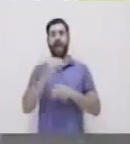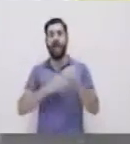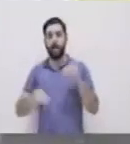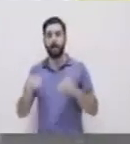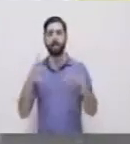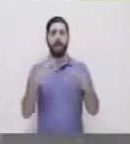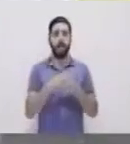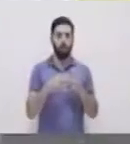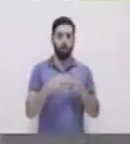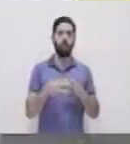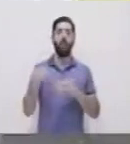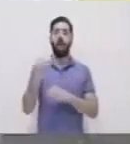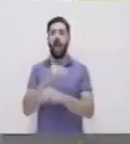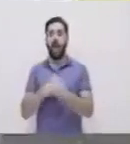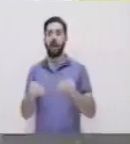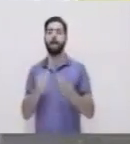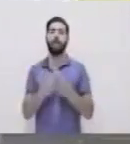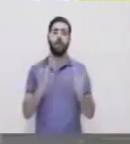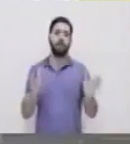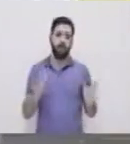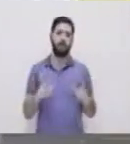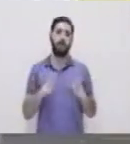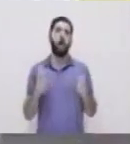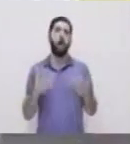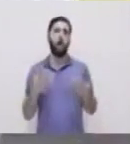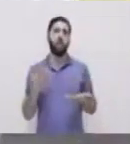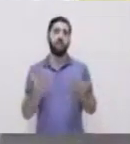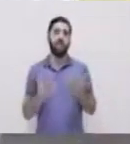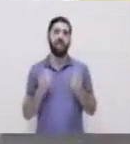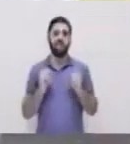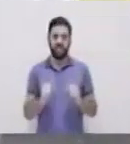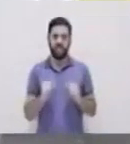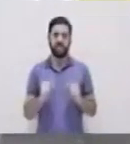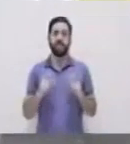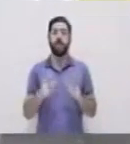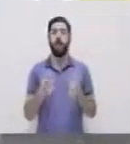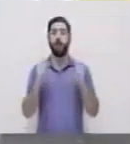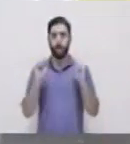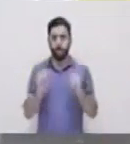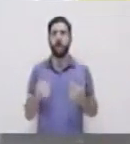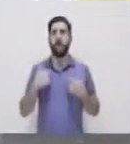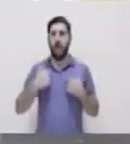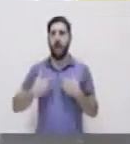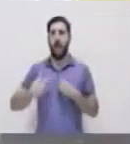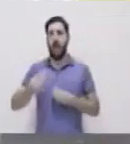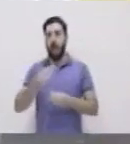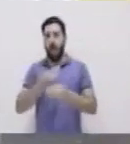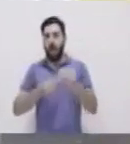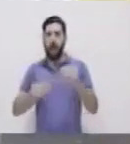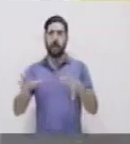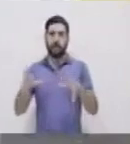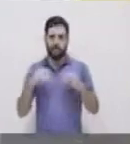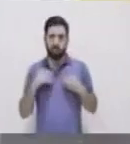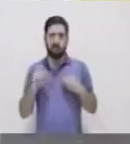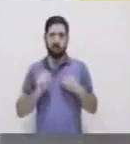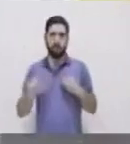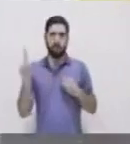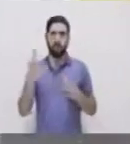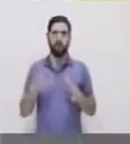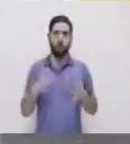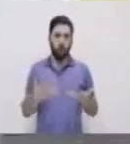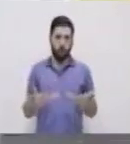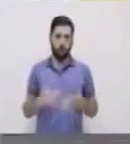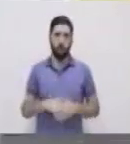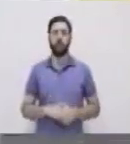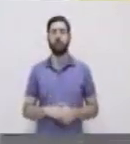de grupo, cambia de espacio, cambia de lugar y por momentos pues puede ser difícil, pero cómo poder adaptarnos más fácilmente a esos cambios